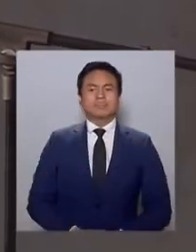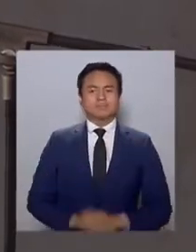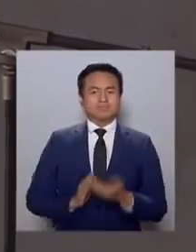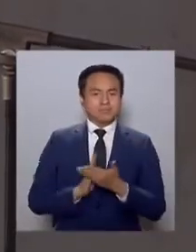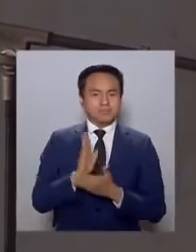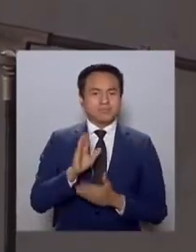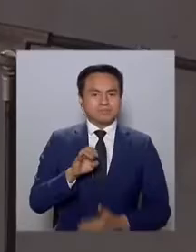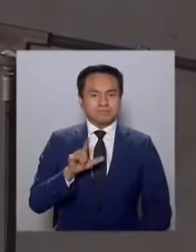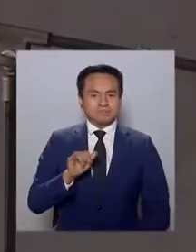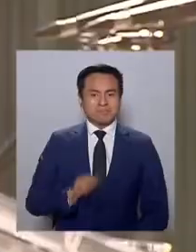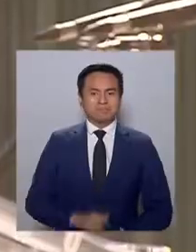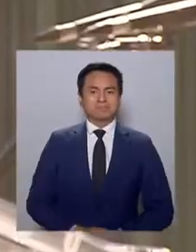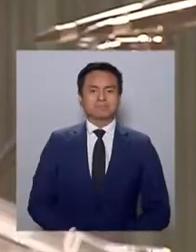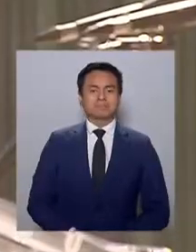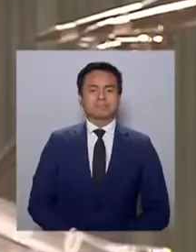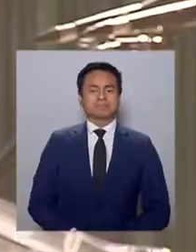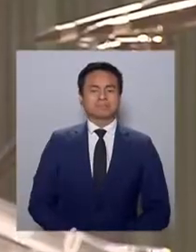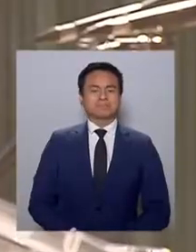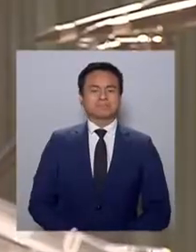Pali.